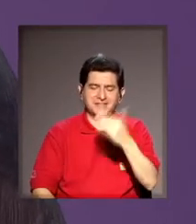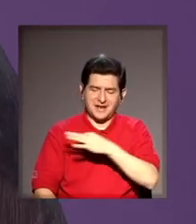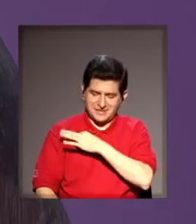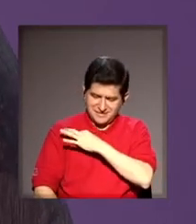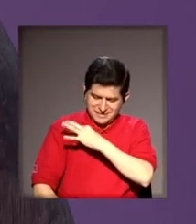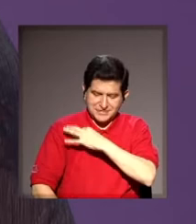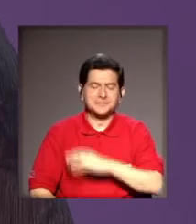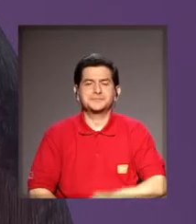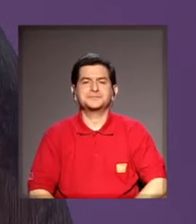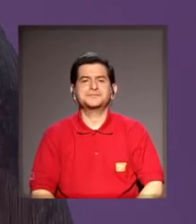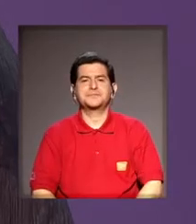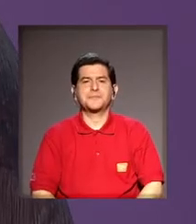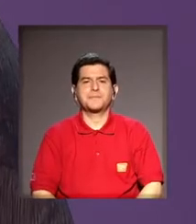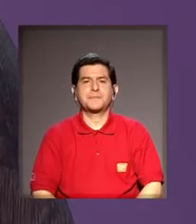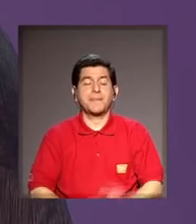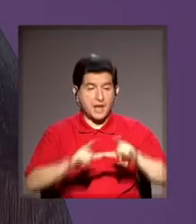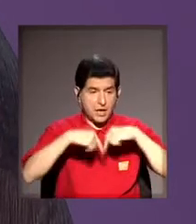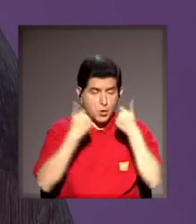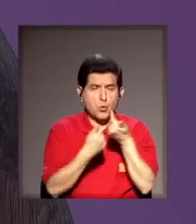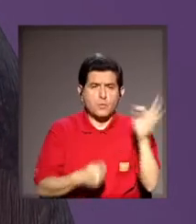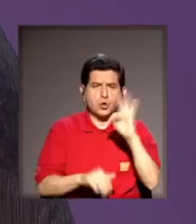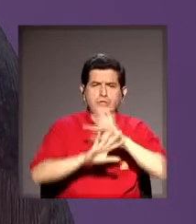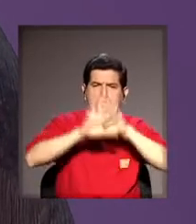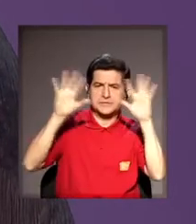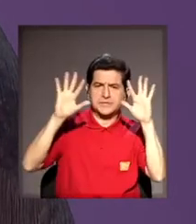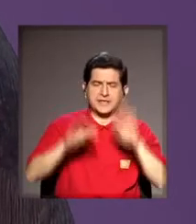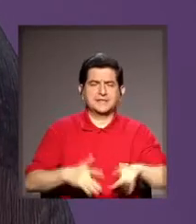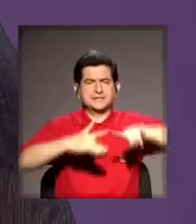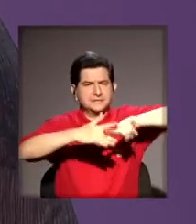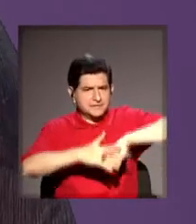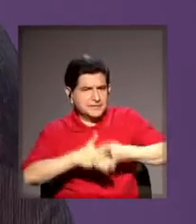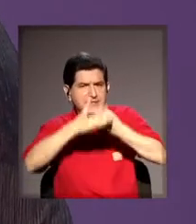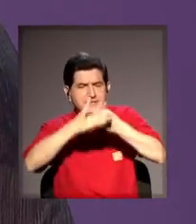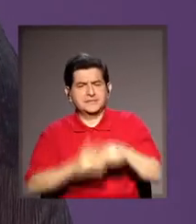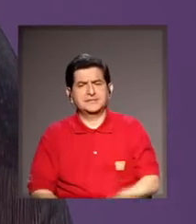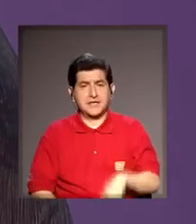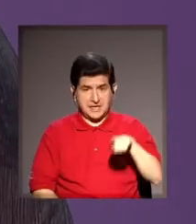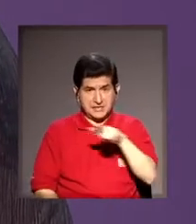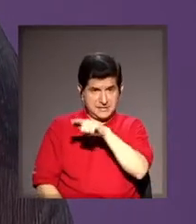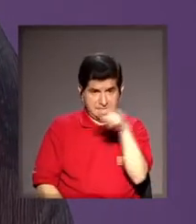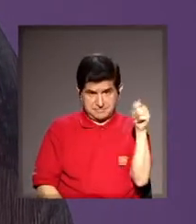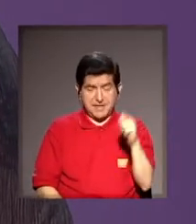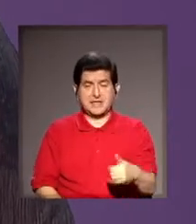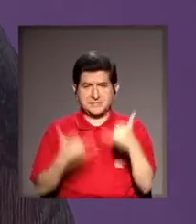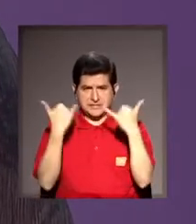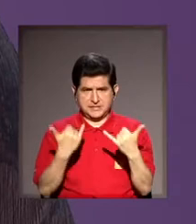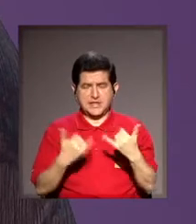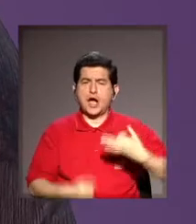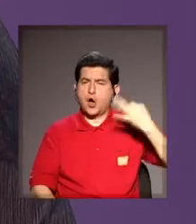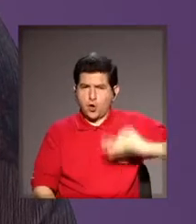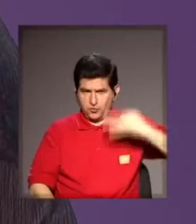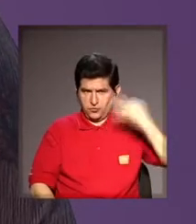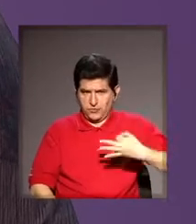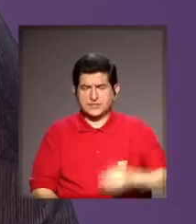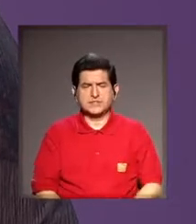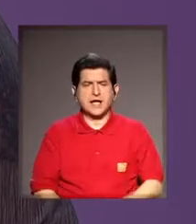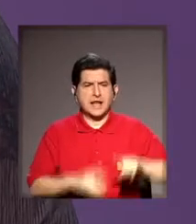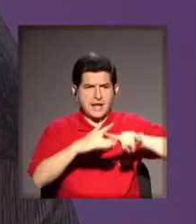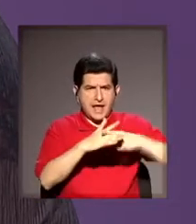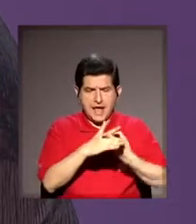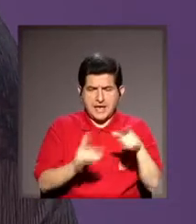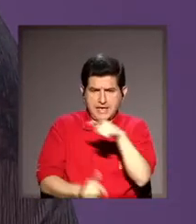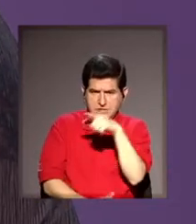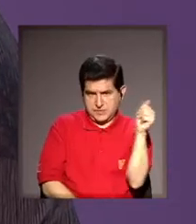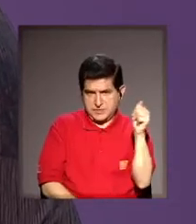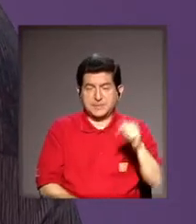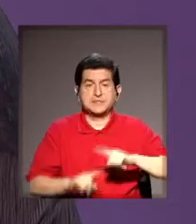invitación la colectiva transparencias nace en este mes de hecho ya la formación oficial fue a principios de este